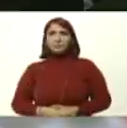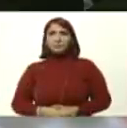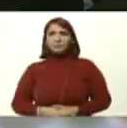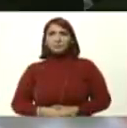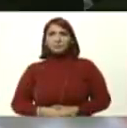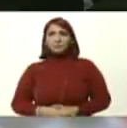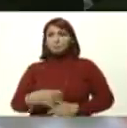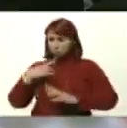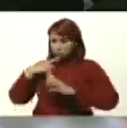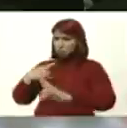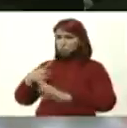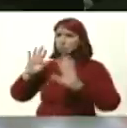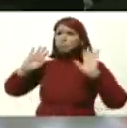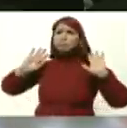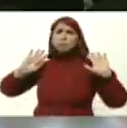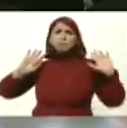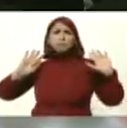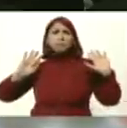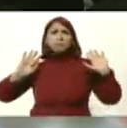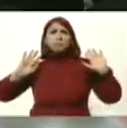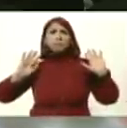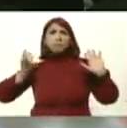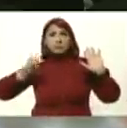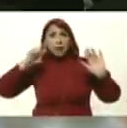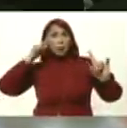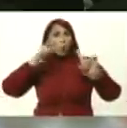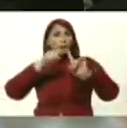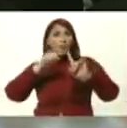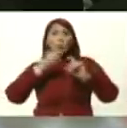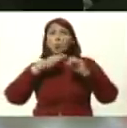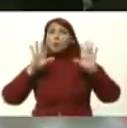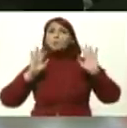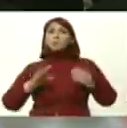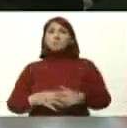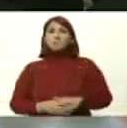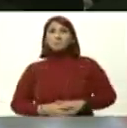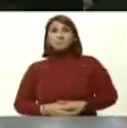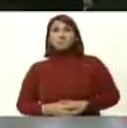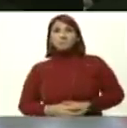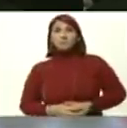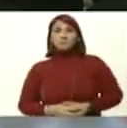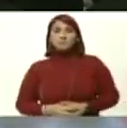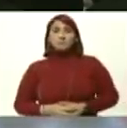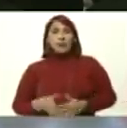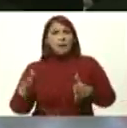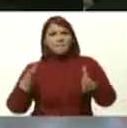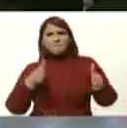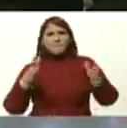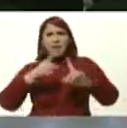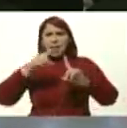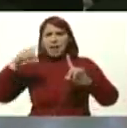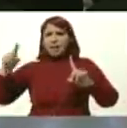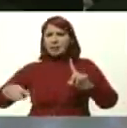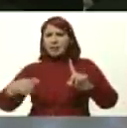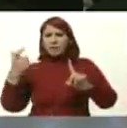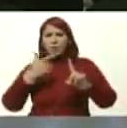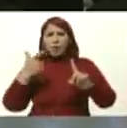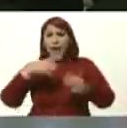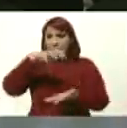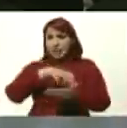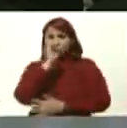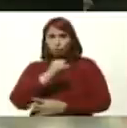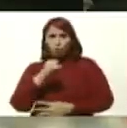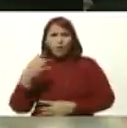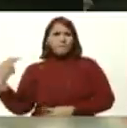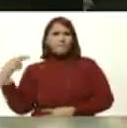Yo le respondí, hay un objetivo, bueno, y por la vía eléctrica lo van a buscar. El estado Zulia ha sido víctima de estos